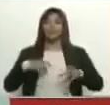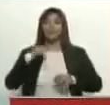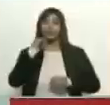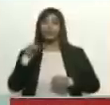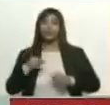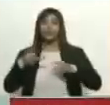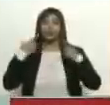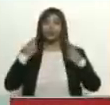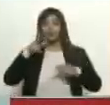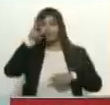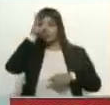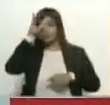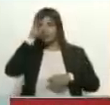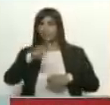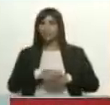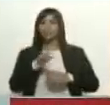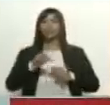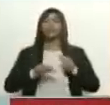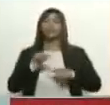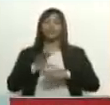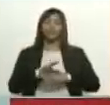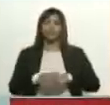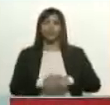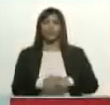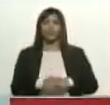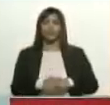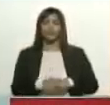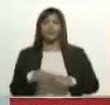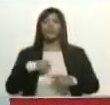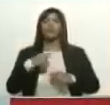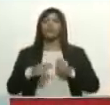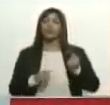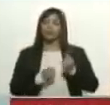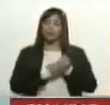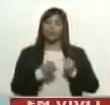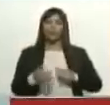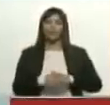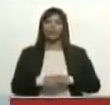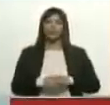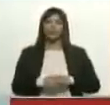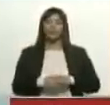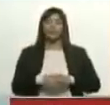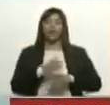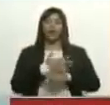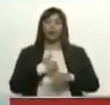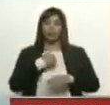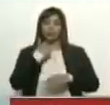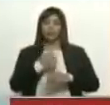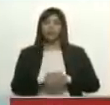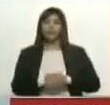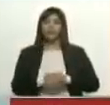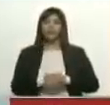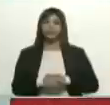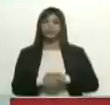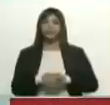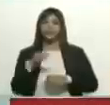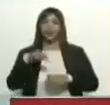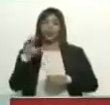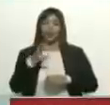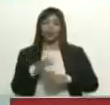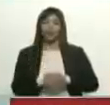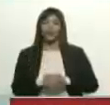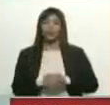La Guaira, Falcón y Distrito Capital, y siendo apoyados, como bien dije anteriormente, desde